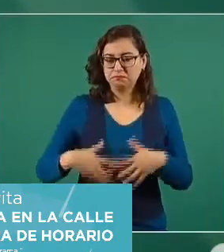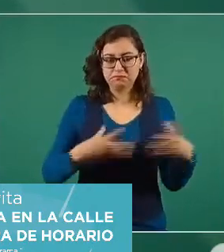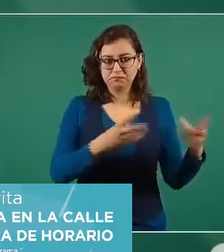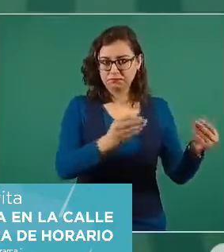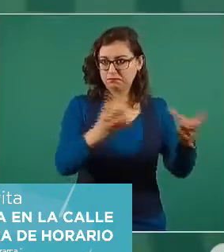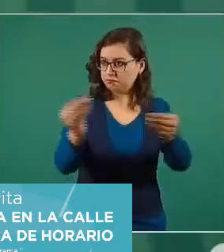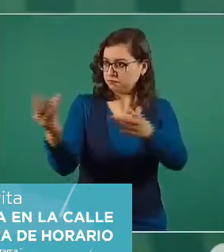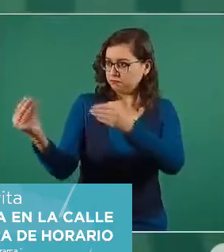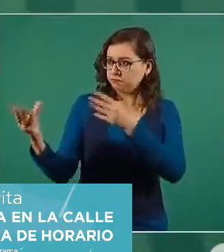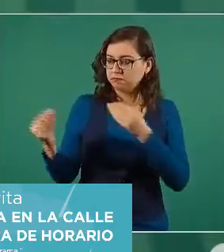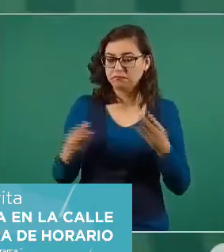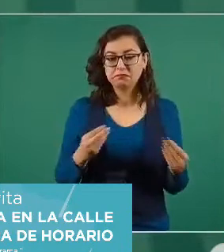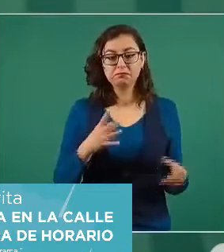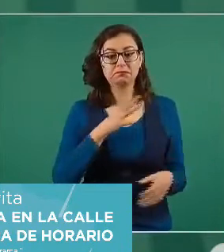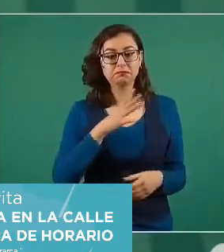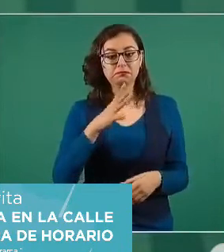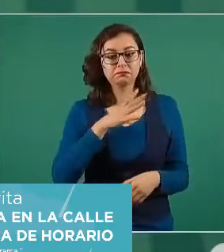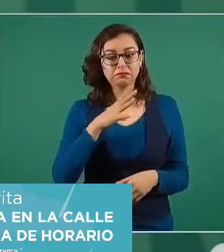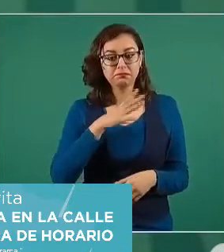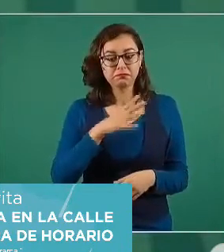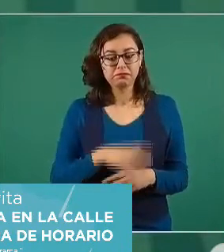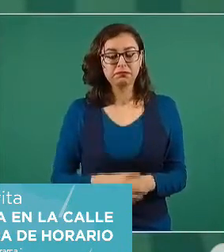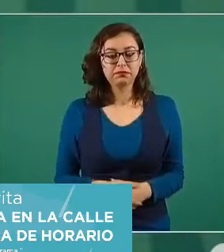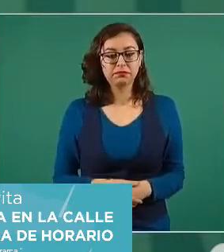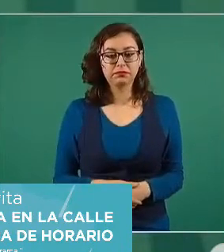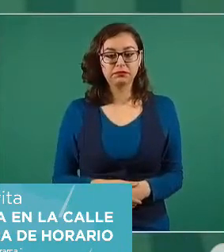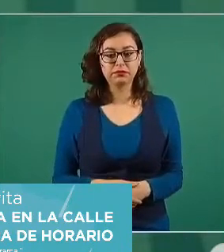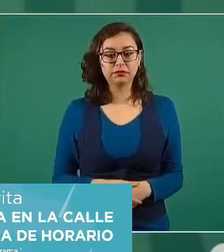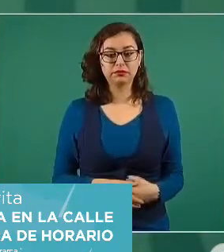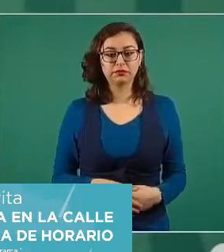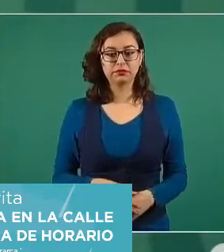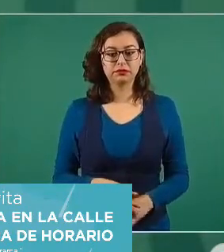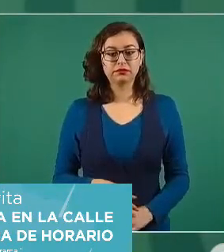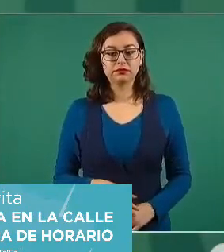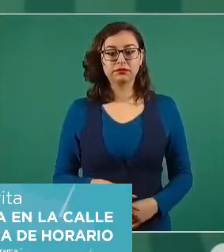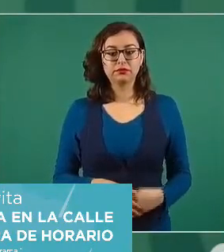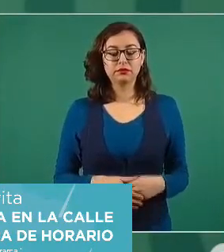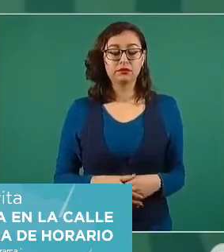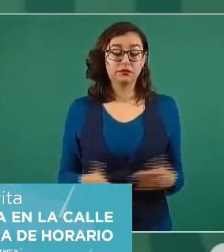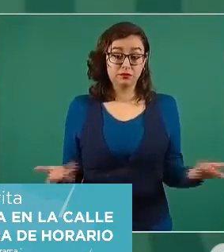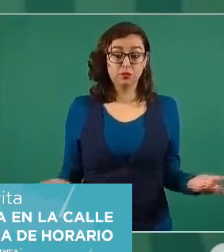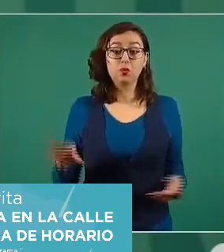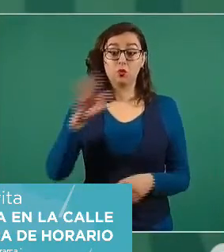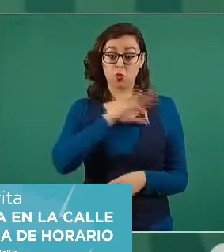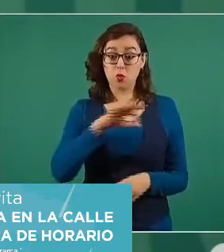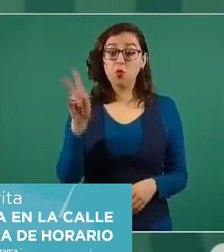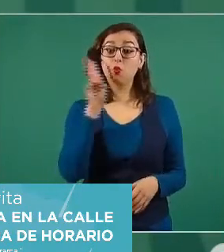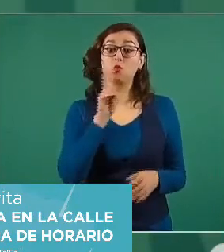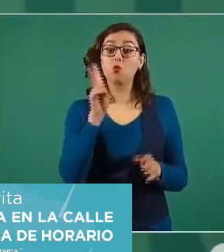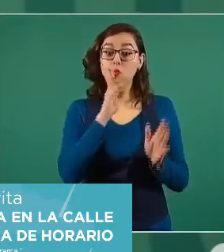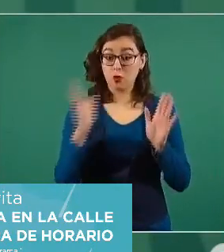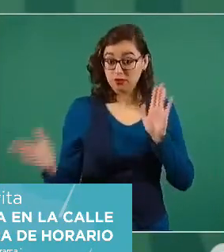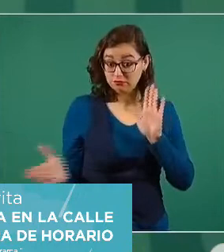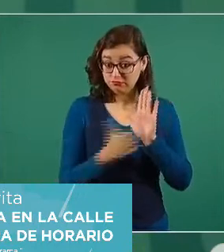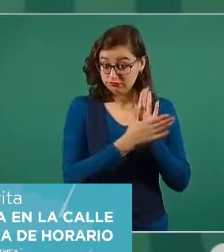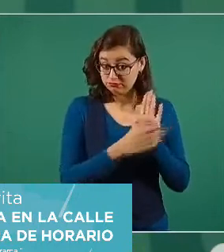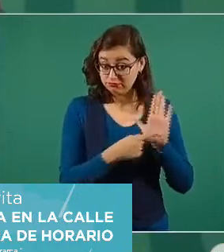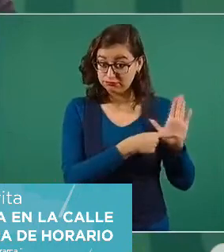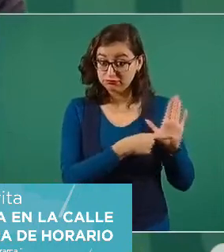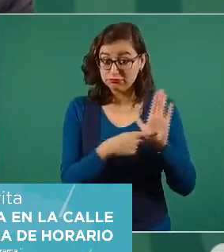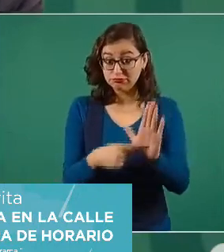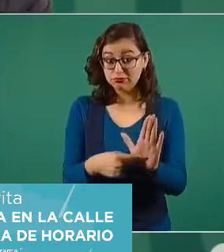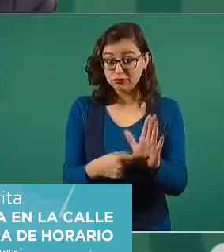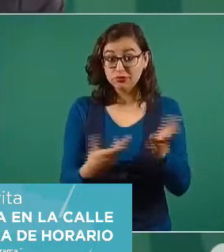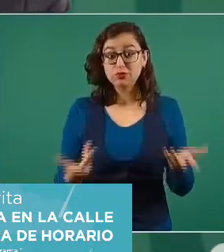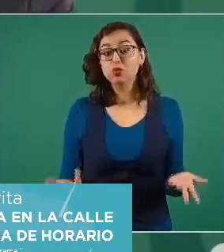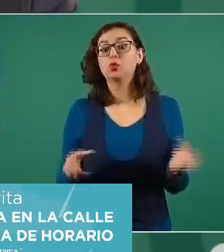Bueno, y la mejor forma de medirlo es lo de la